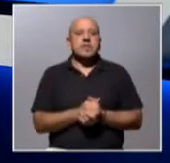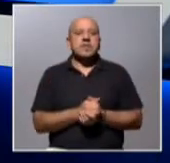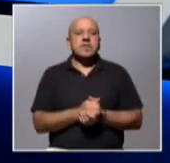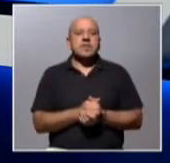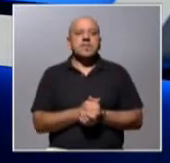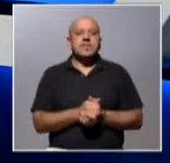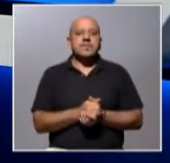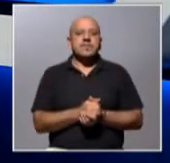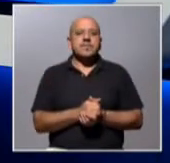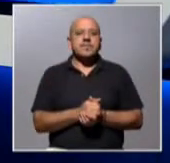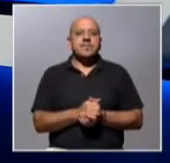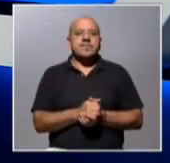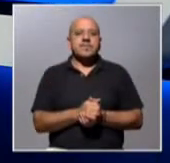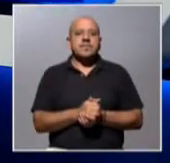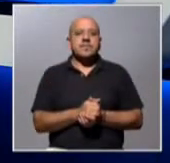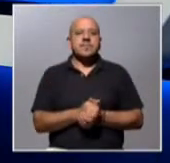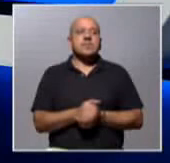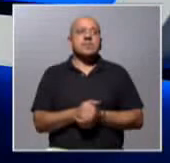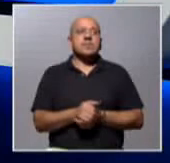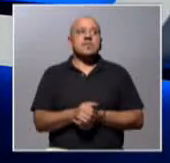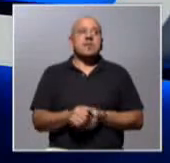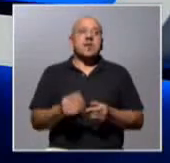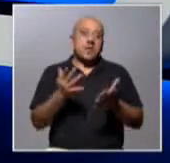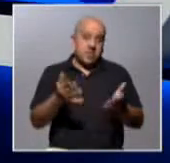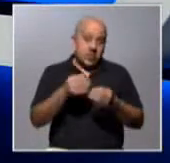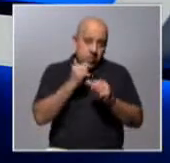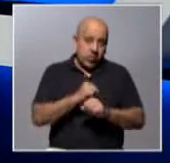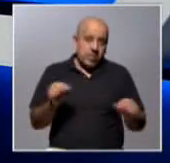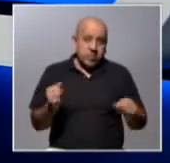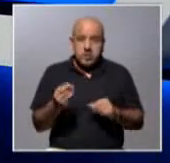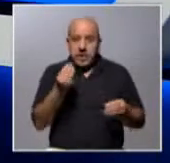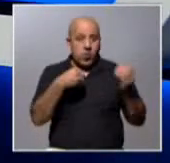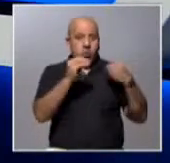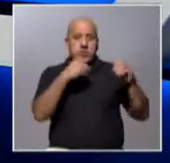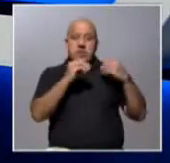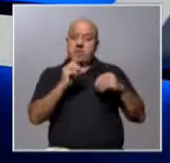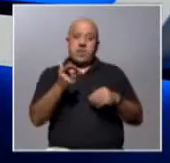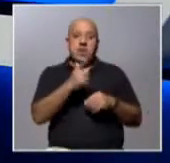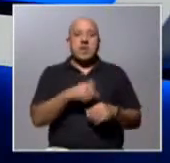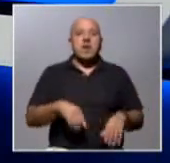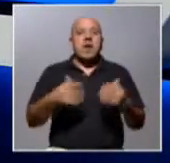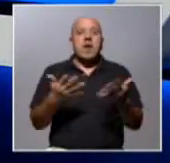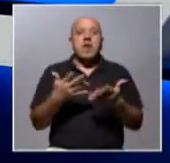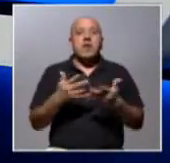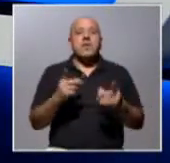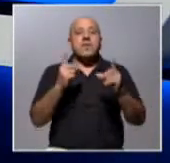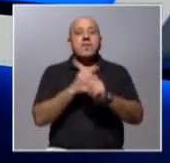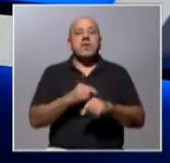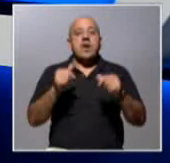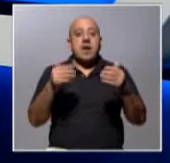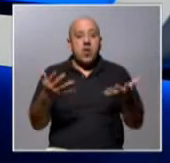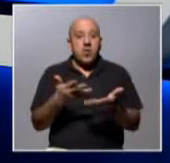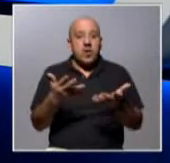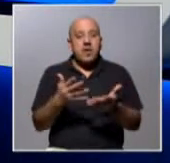gracias. Los que podemos no tenemos excusa, ¿verdad? Para no colaborar. Bueno, nos estamos yendo. Hoy nos queremos